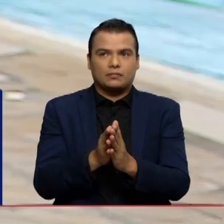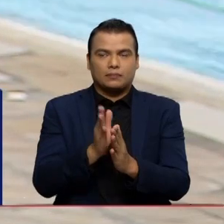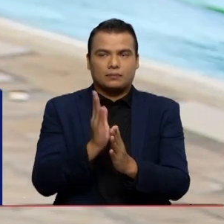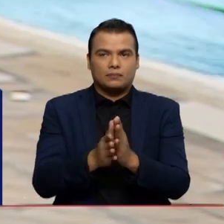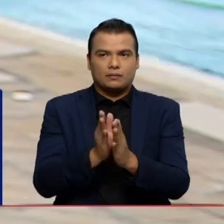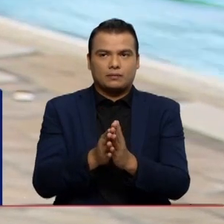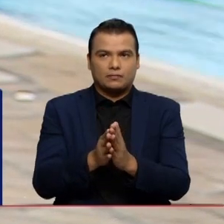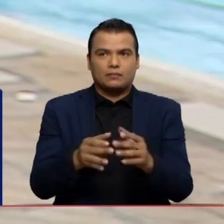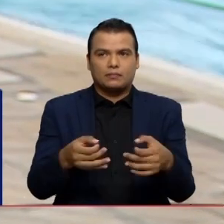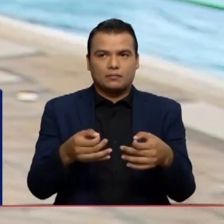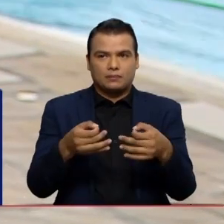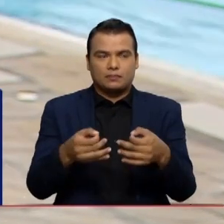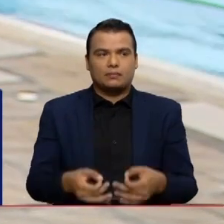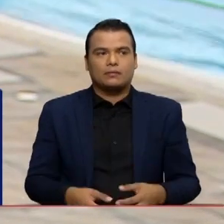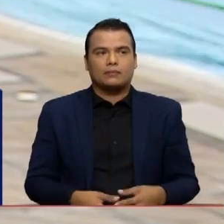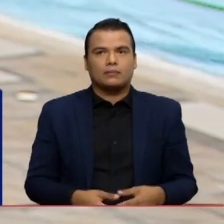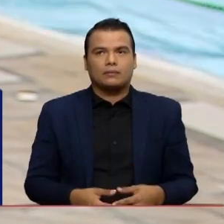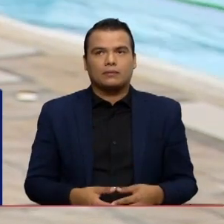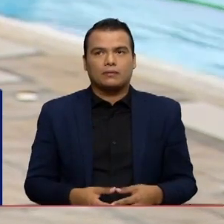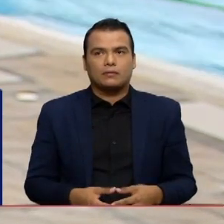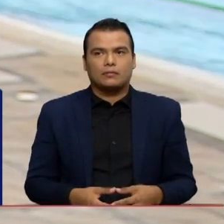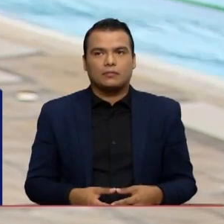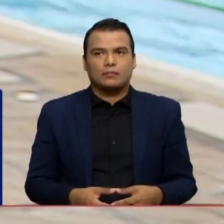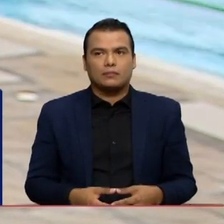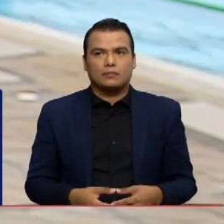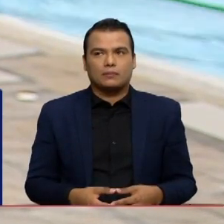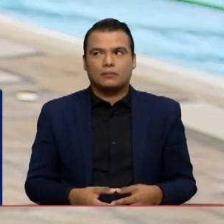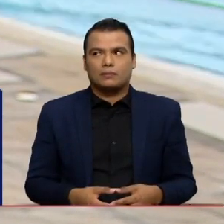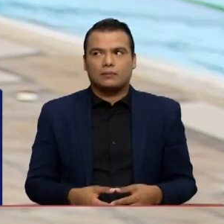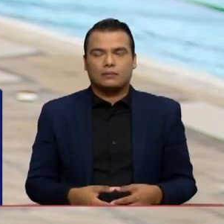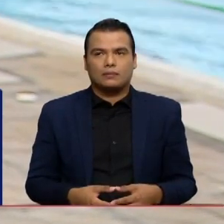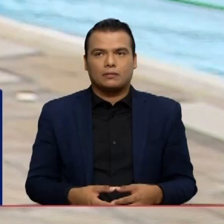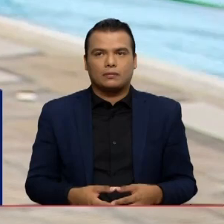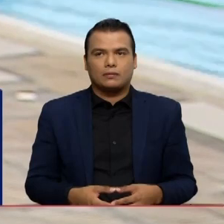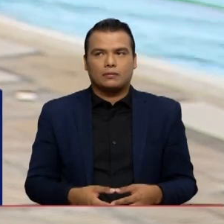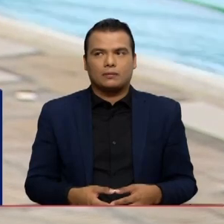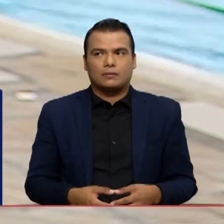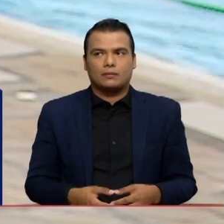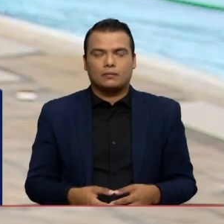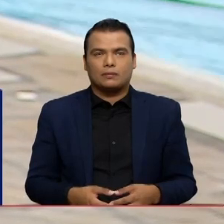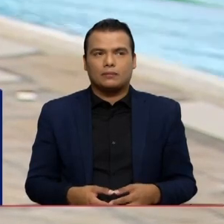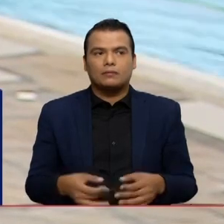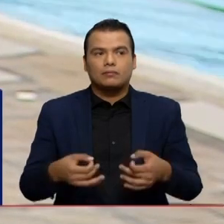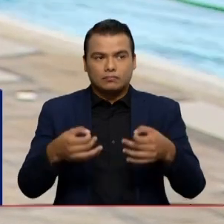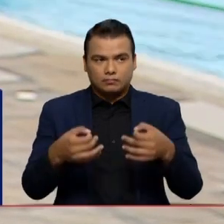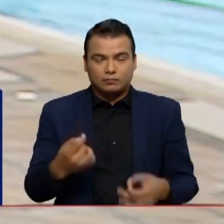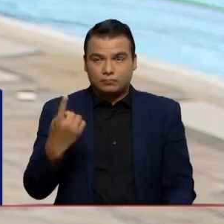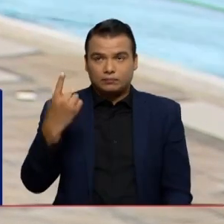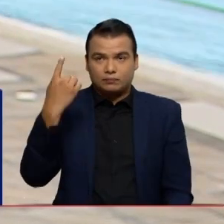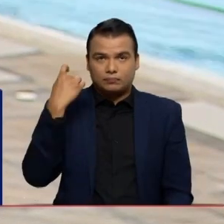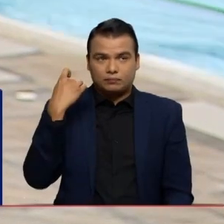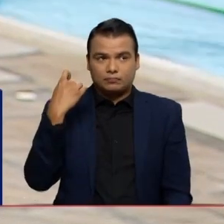los mejores deportistas del mundo y escenario que ha servido para romper marcas nacionales y mundiales. Ayer se